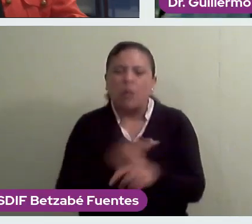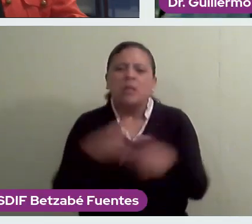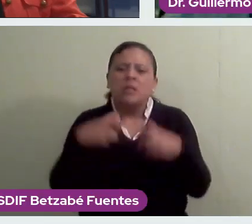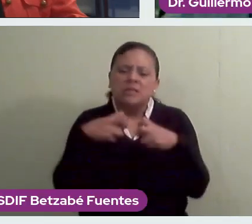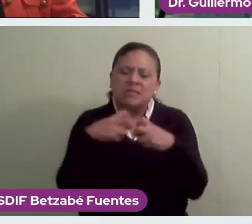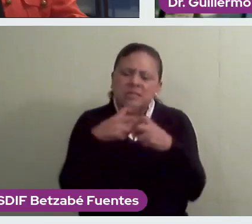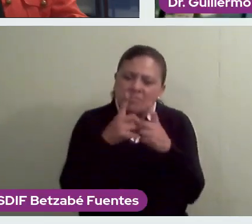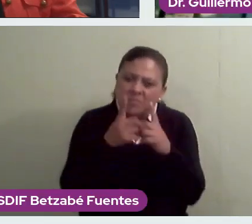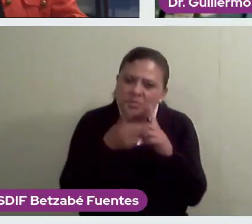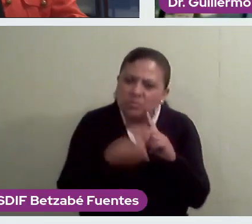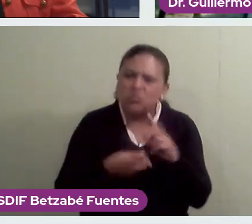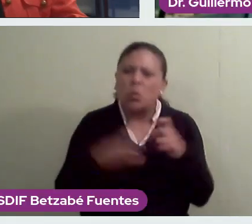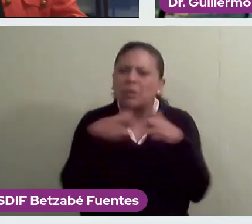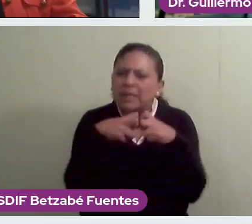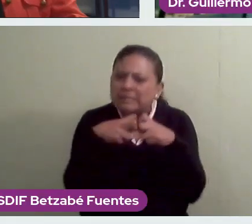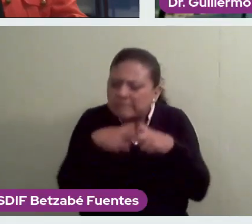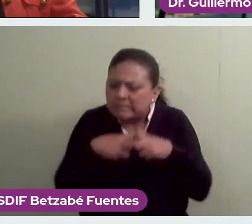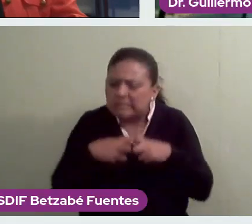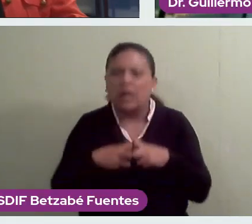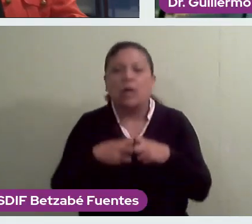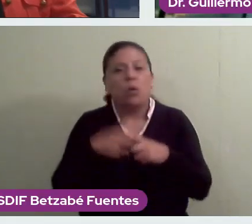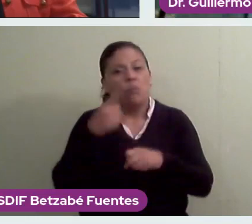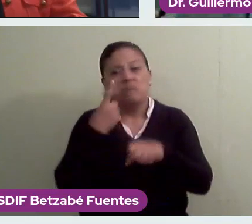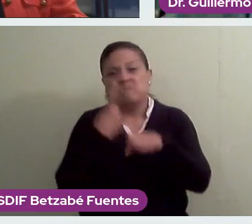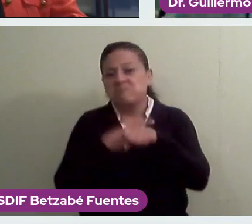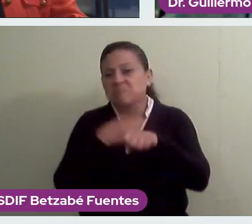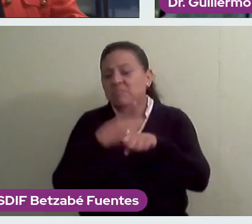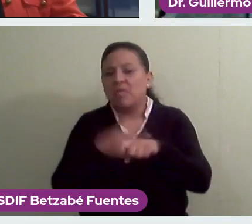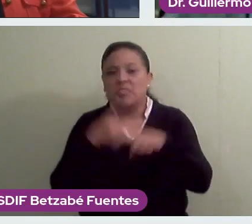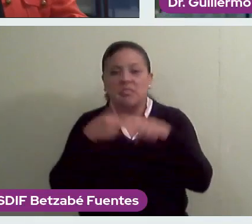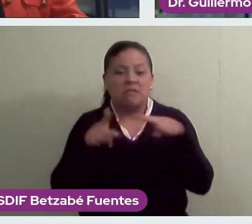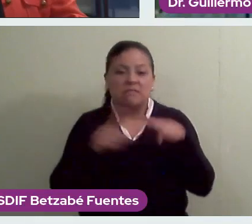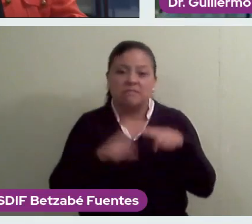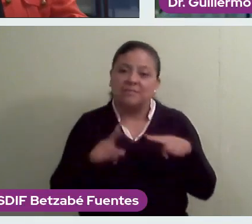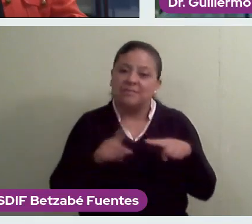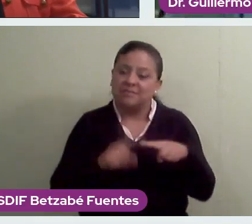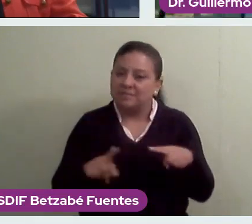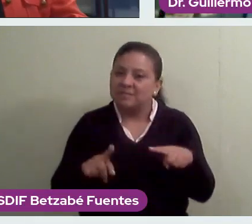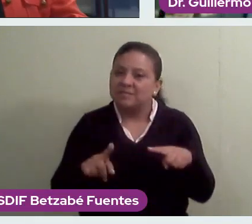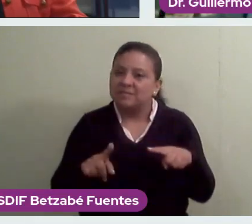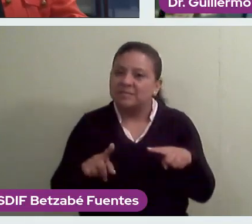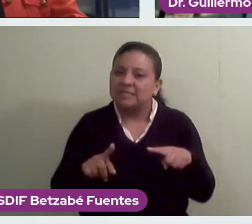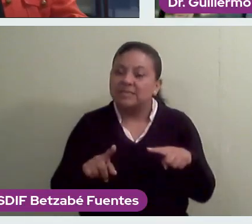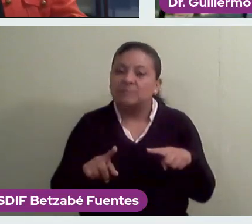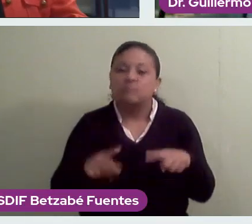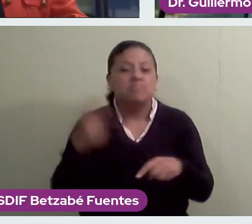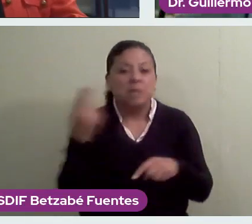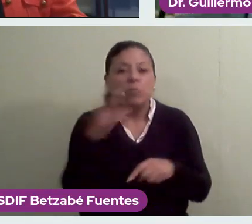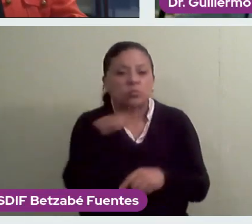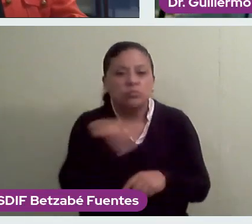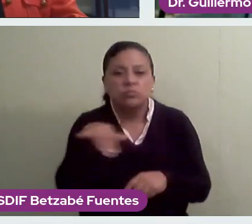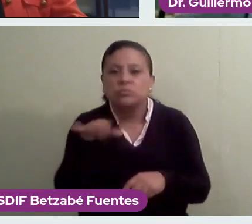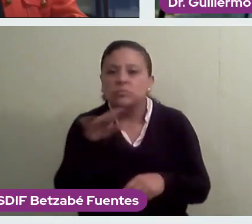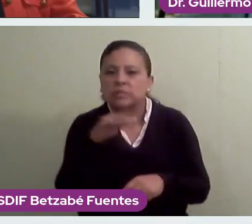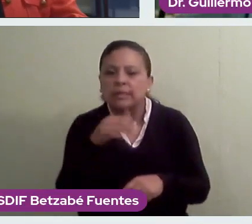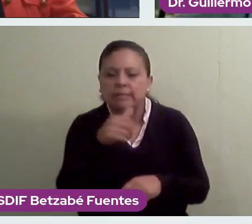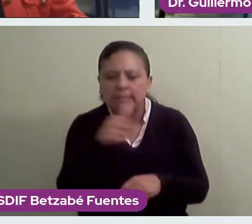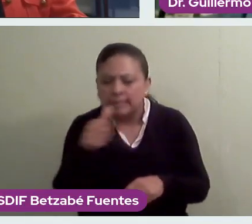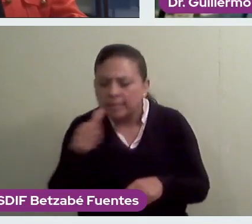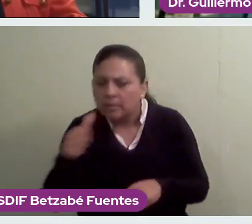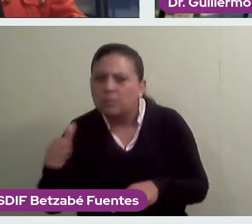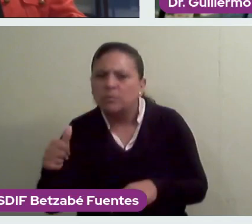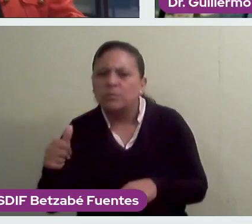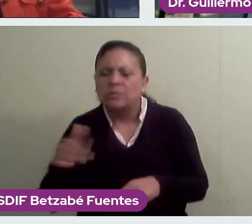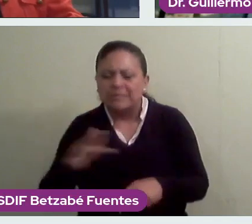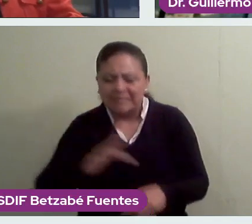algo más, ¿no? Por ahí, porque pues al contrario, estamos buscando nuestro bienestar, estamos buscando el cuidar